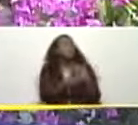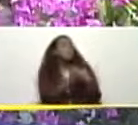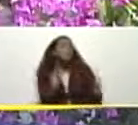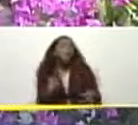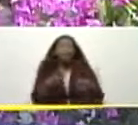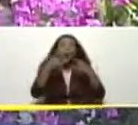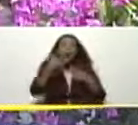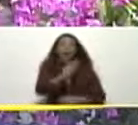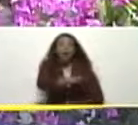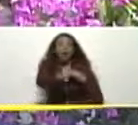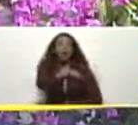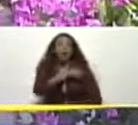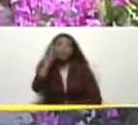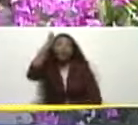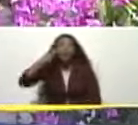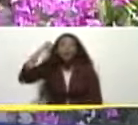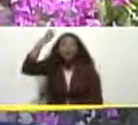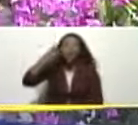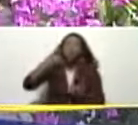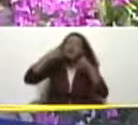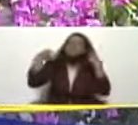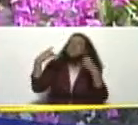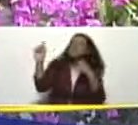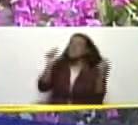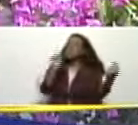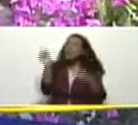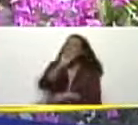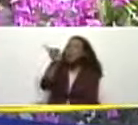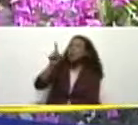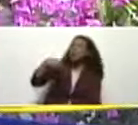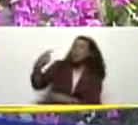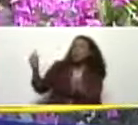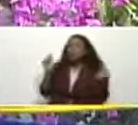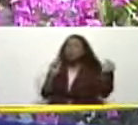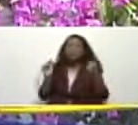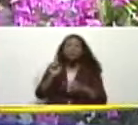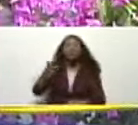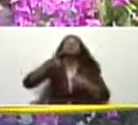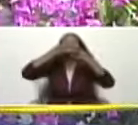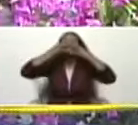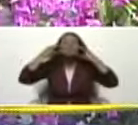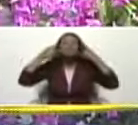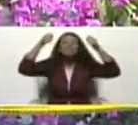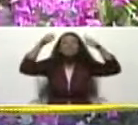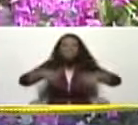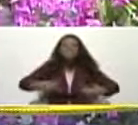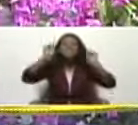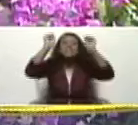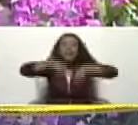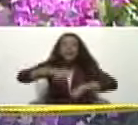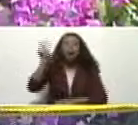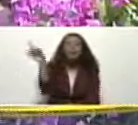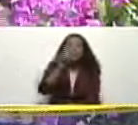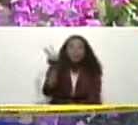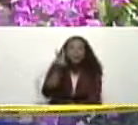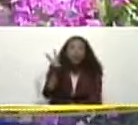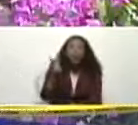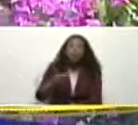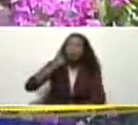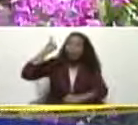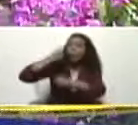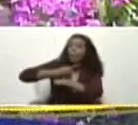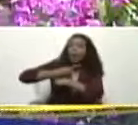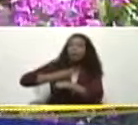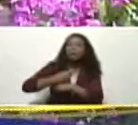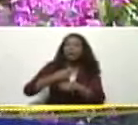Mientras en Europa debatían, no, que el tapaboca, no. Tapaboca. Y no fue obligatoria